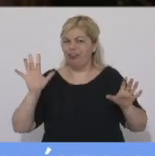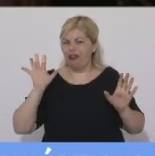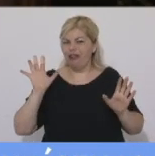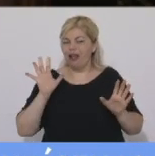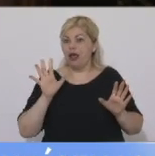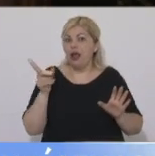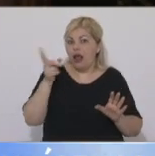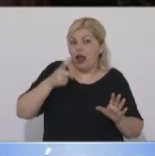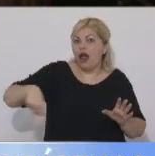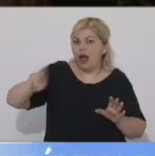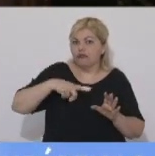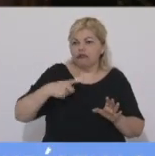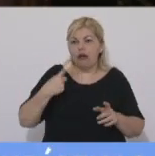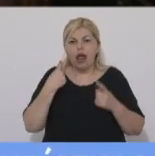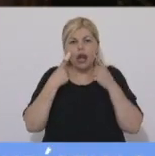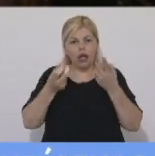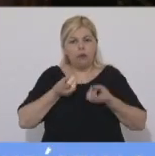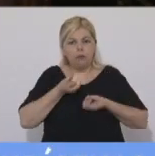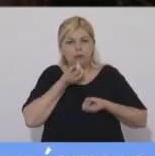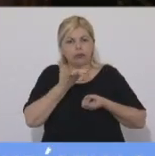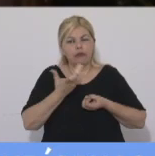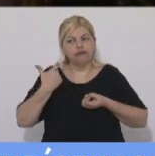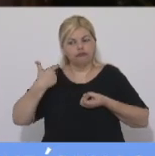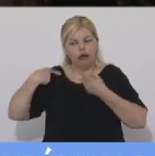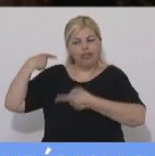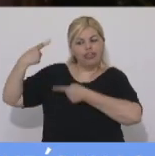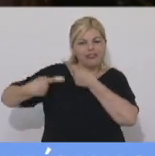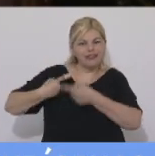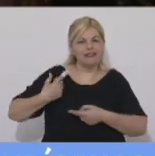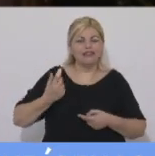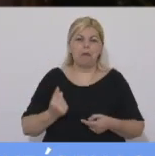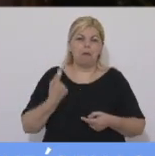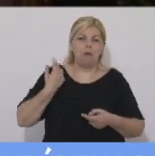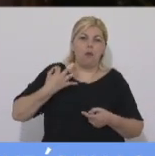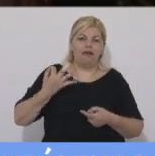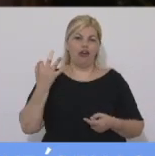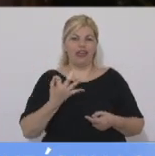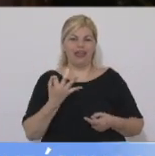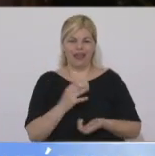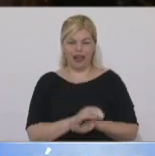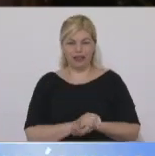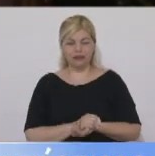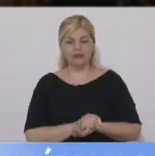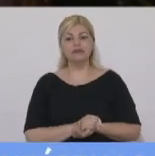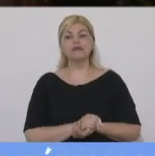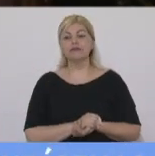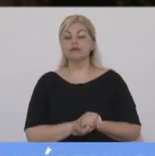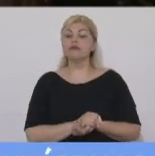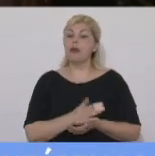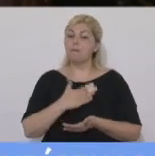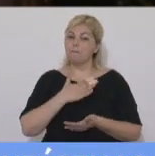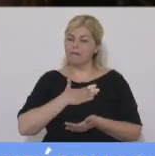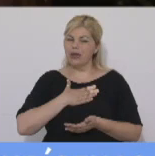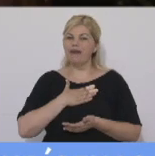como descendientes de pueblos originarios. Y es mi aspiración y